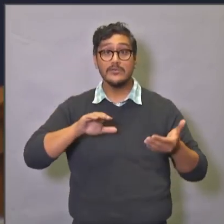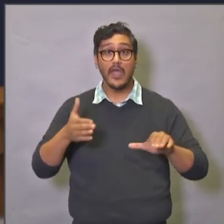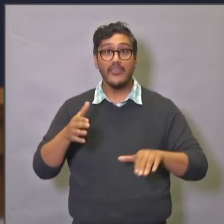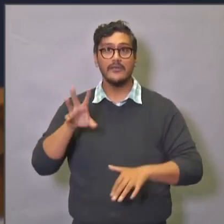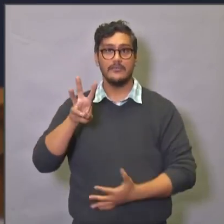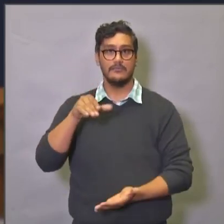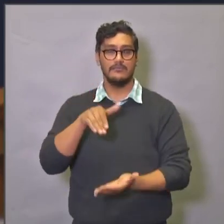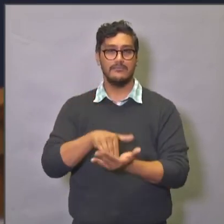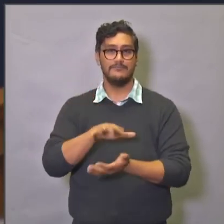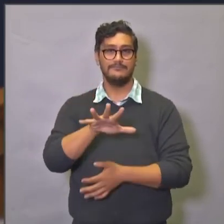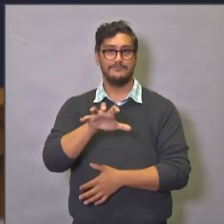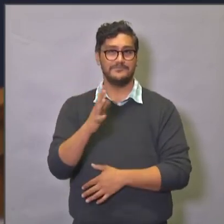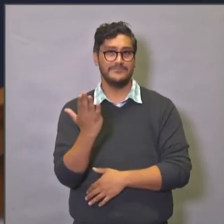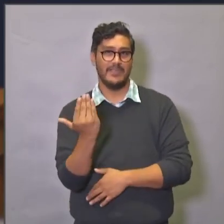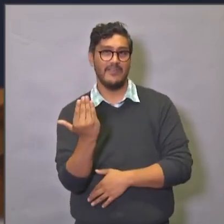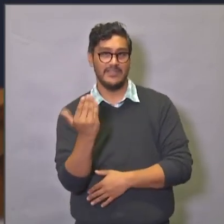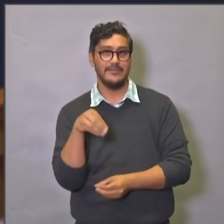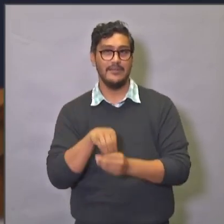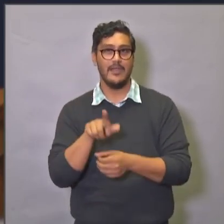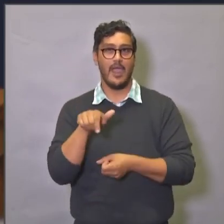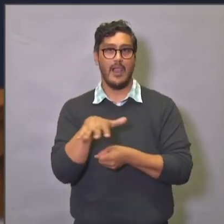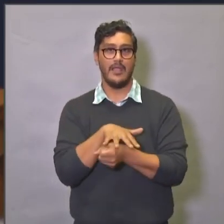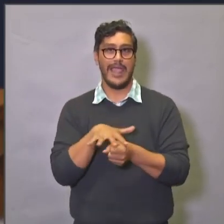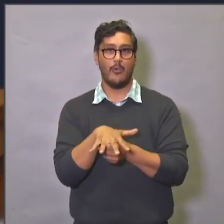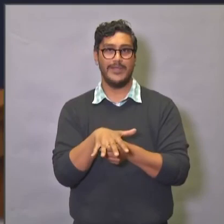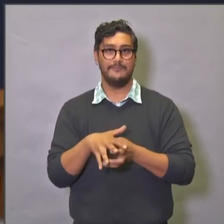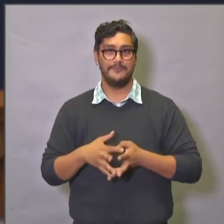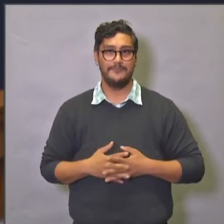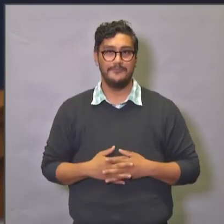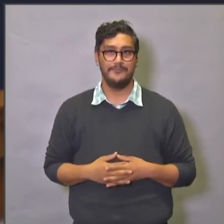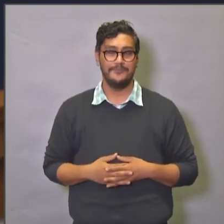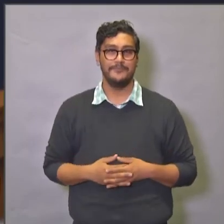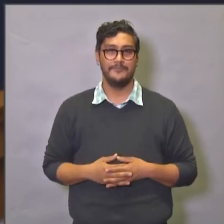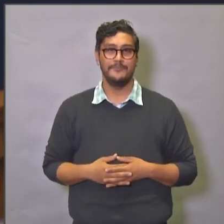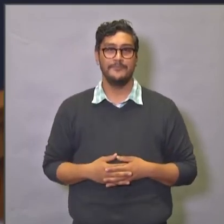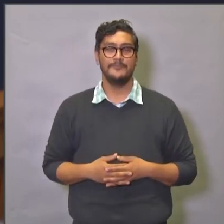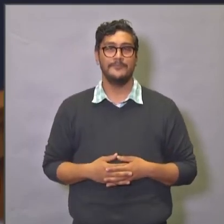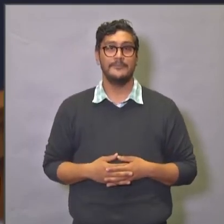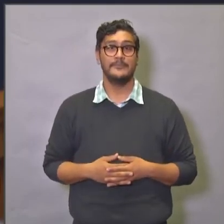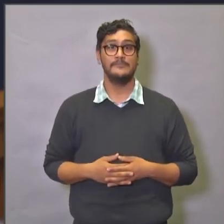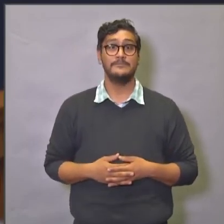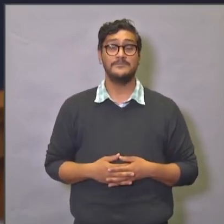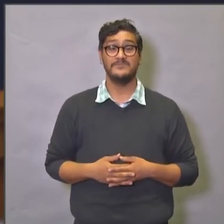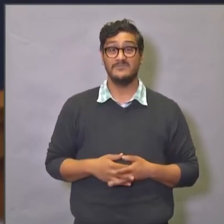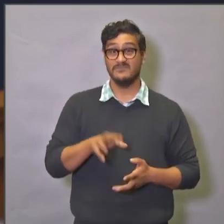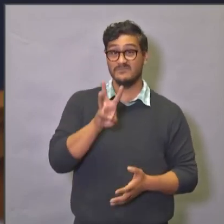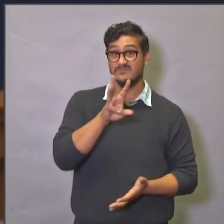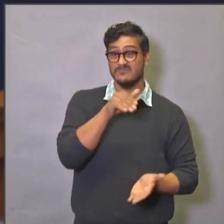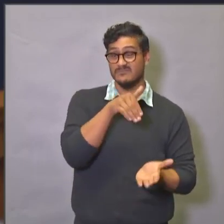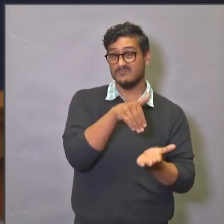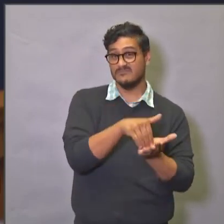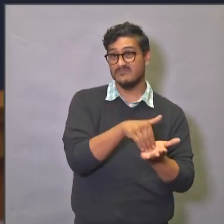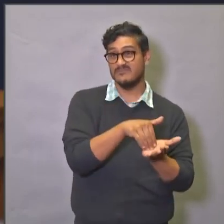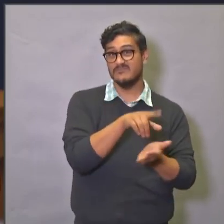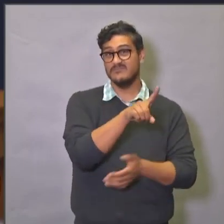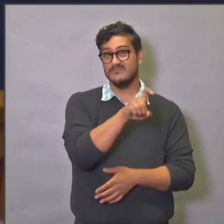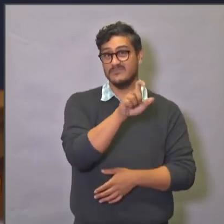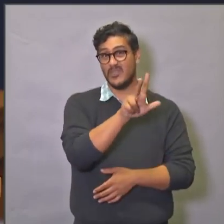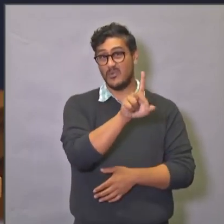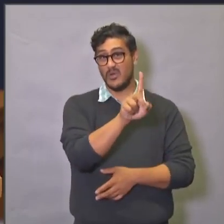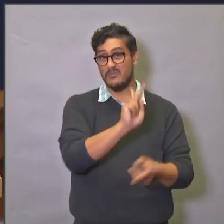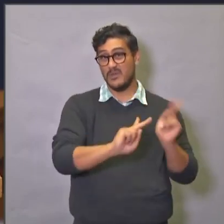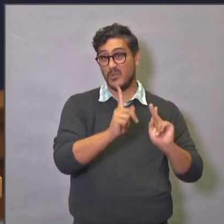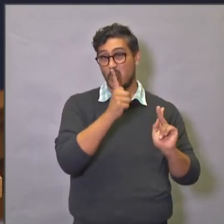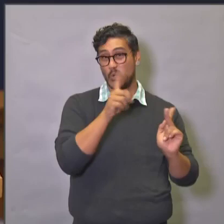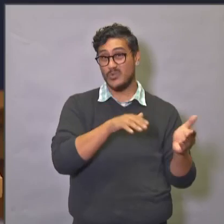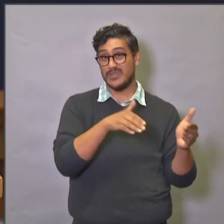a 6,515 en el condado de Los Ángeles. De las 6,131 personas que han